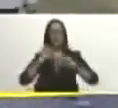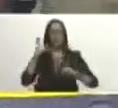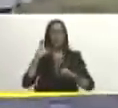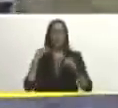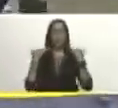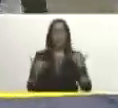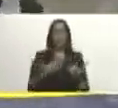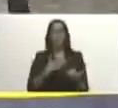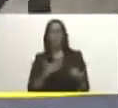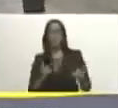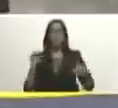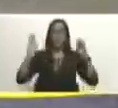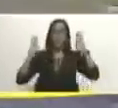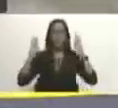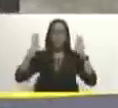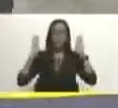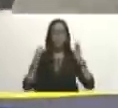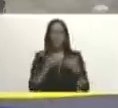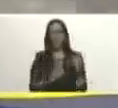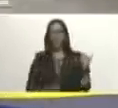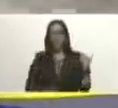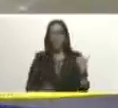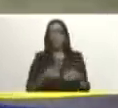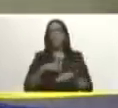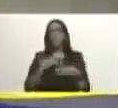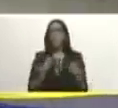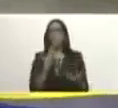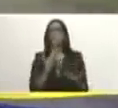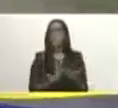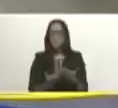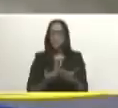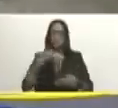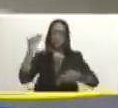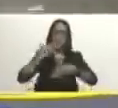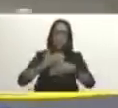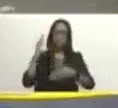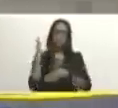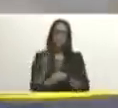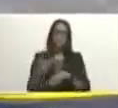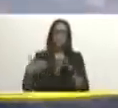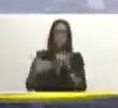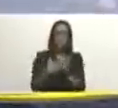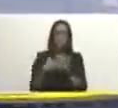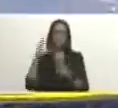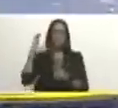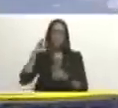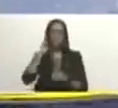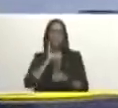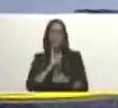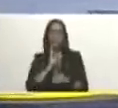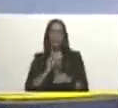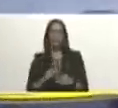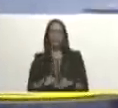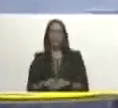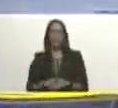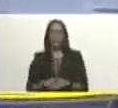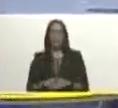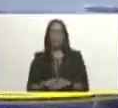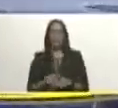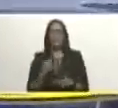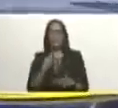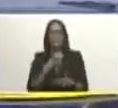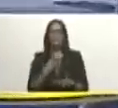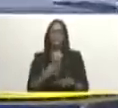ser candidatos presidenciales cuando pidieron sanciones y bloqueos contra la patria de Bolívar, alertaba el ministro para